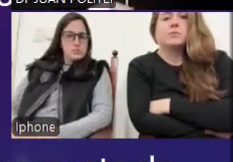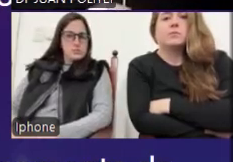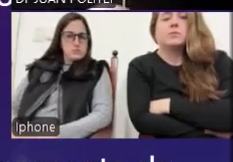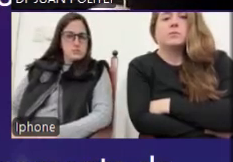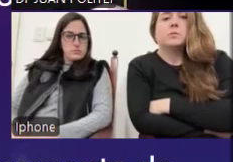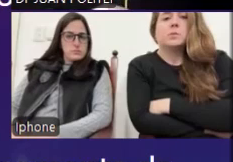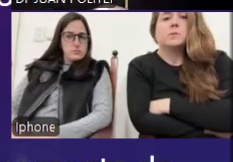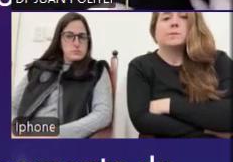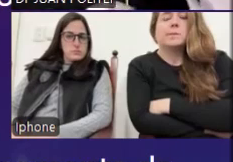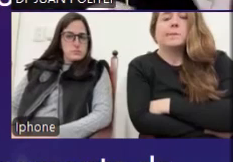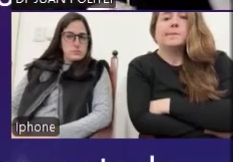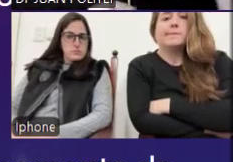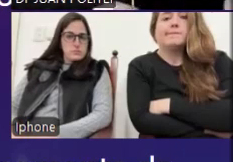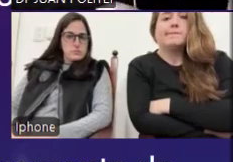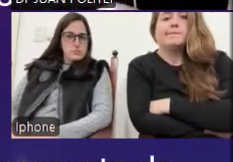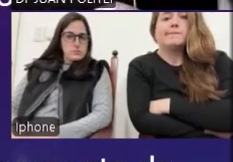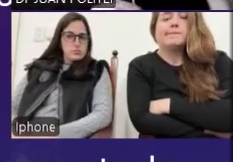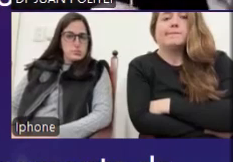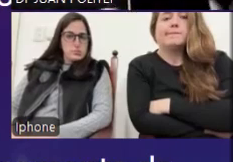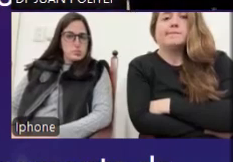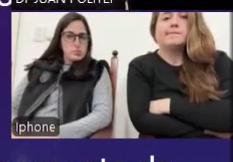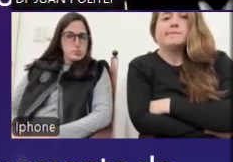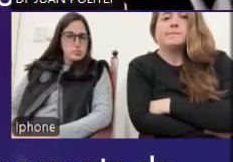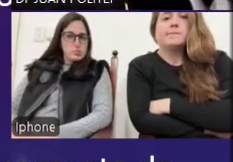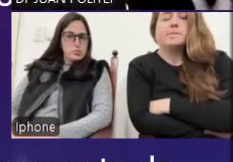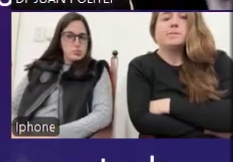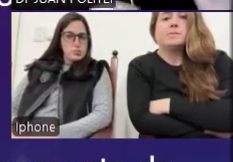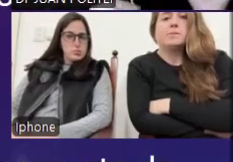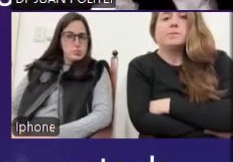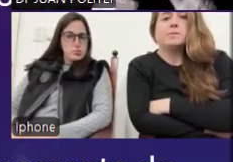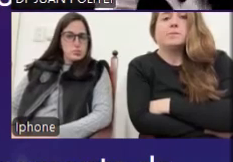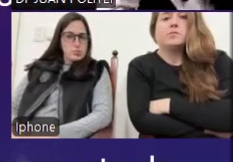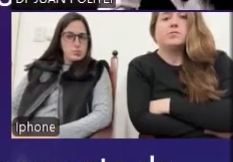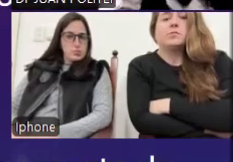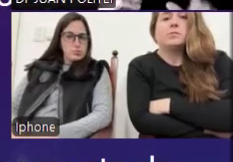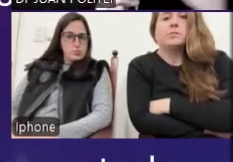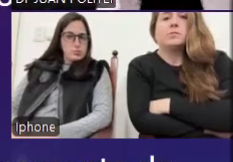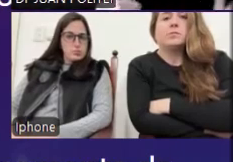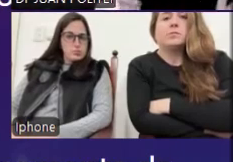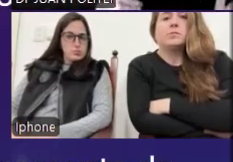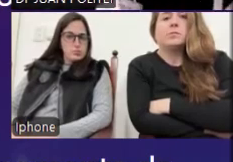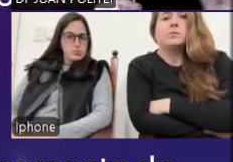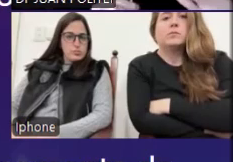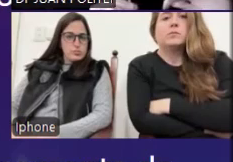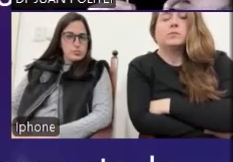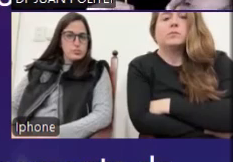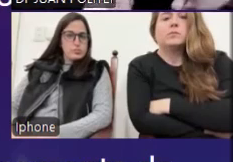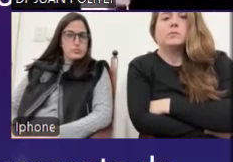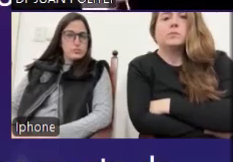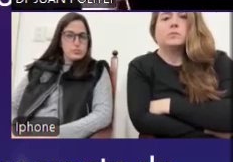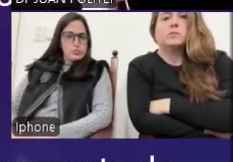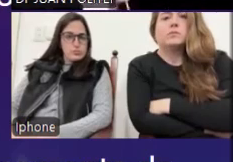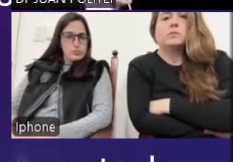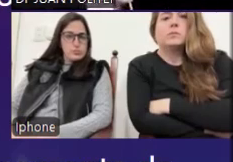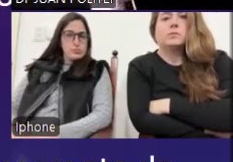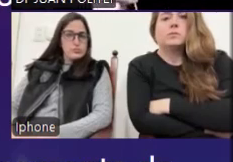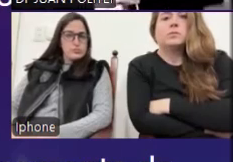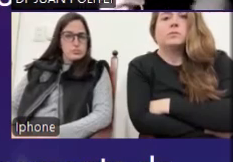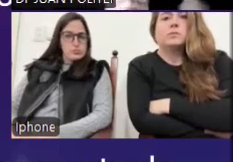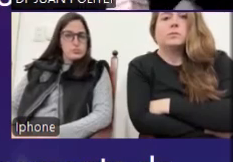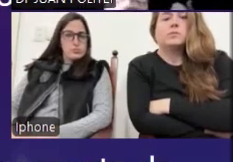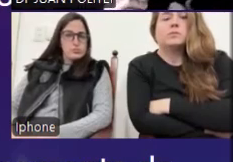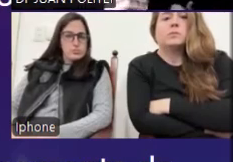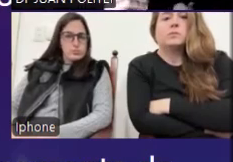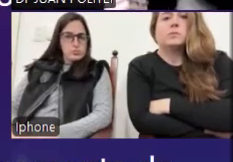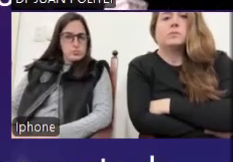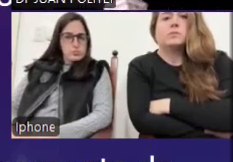1, 2, 5, 50 años, no importa, tienen que estar con un periodo de 6 meses sin terapia. Tienen que lavar la terapia que